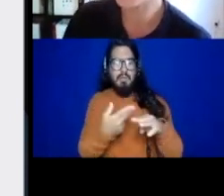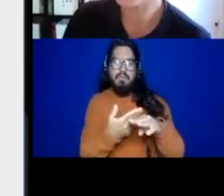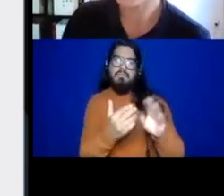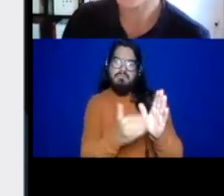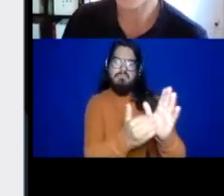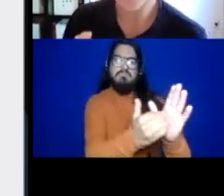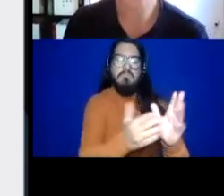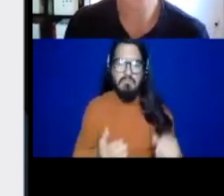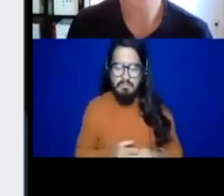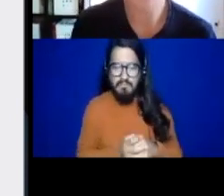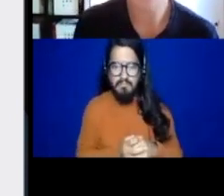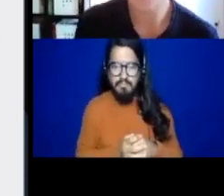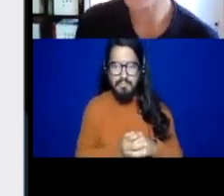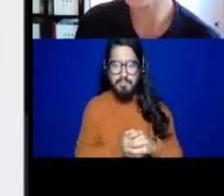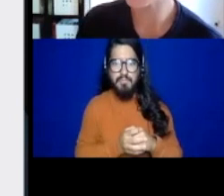Y un ejemplo